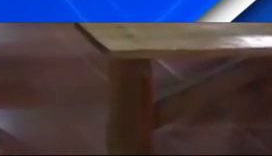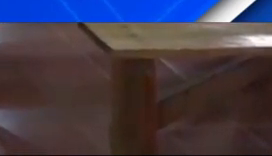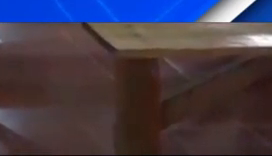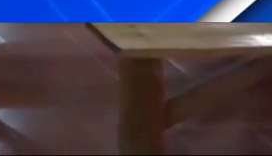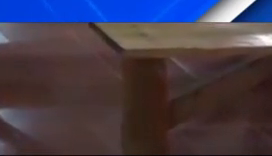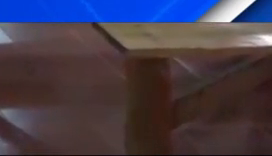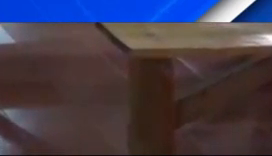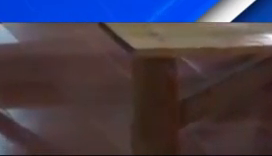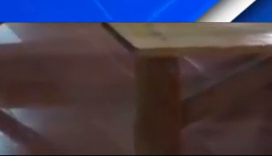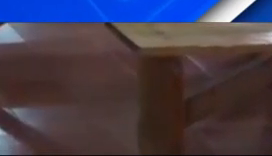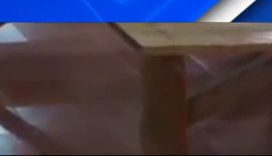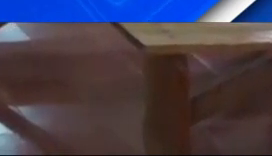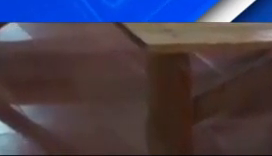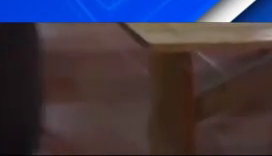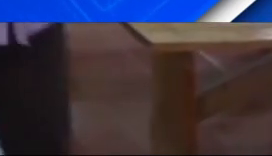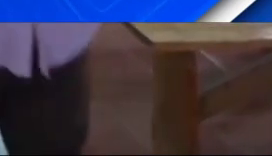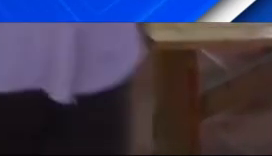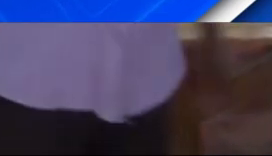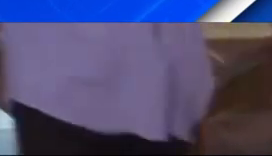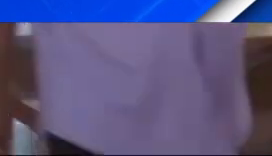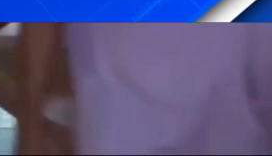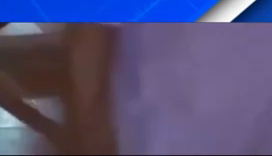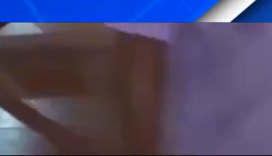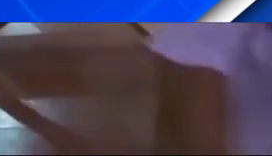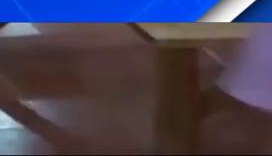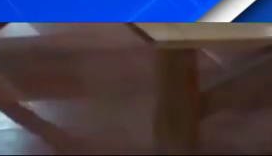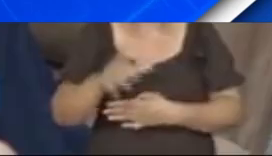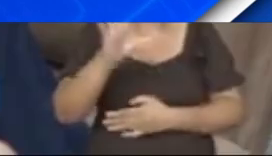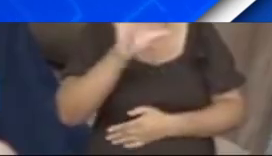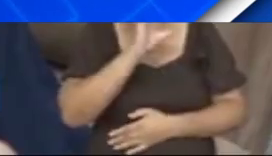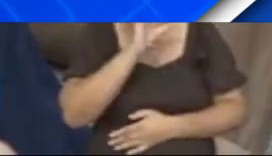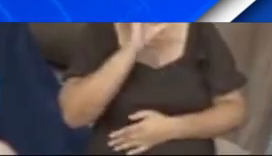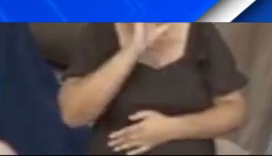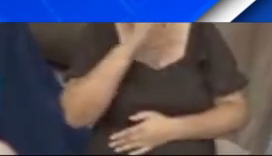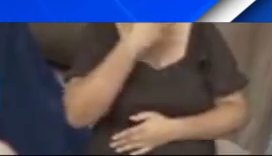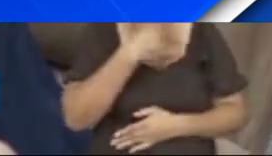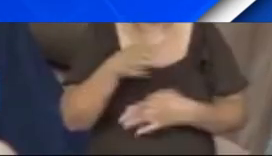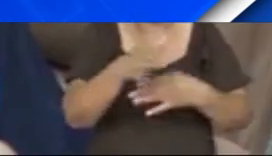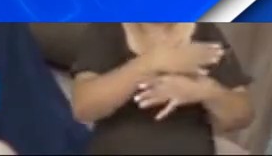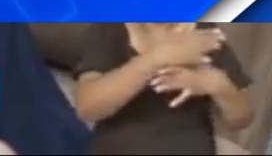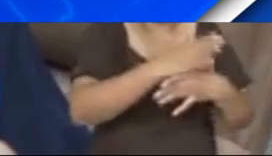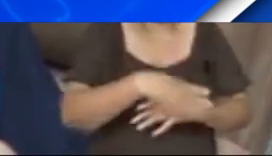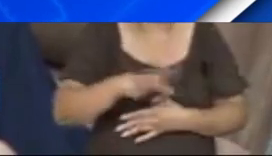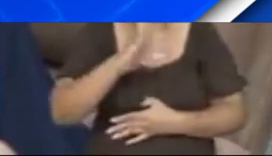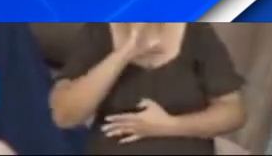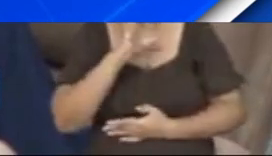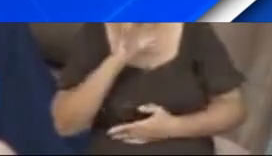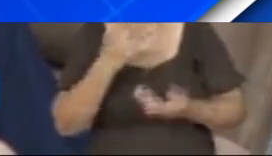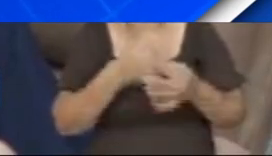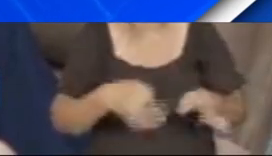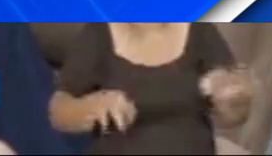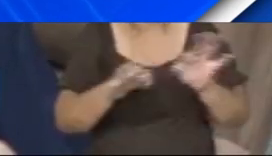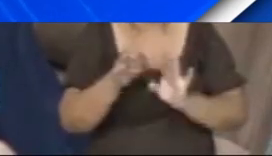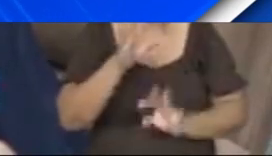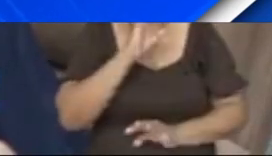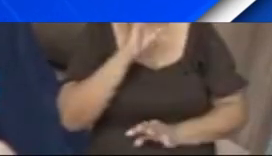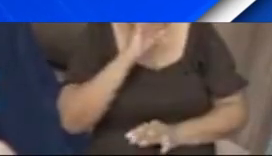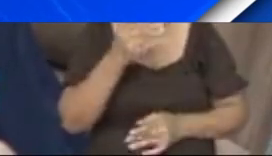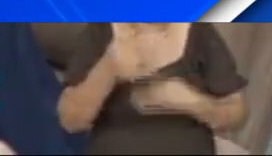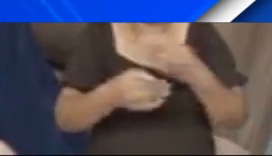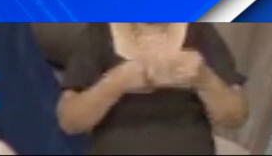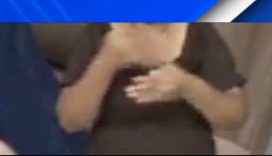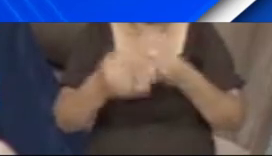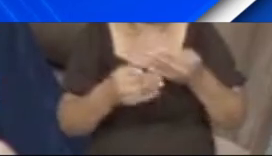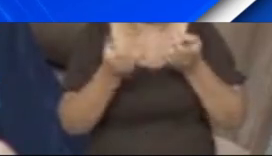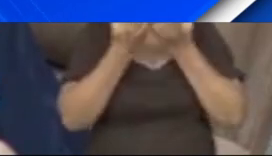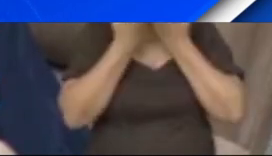la interculturalidad y las diferentes lenguas existentes de nuestra región. Asimismo, la